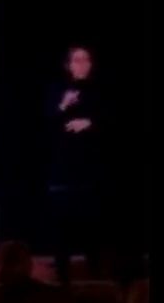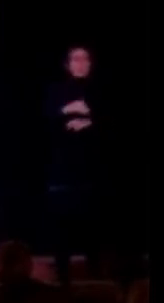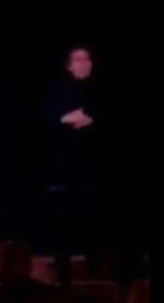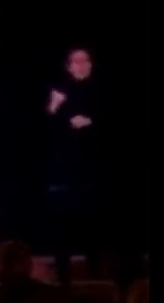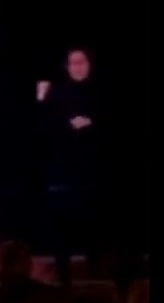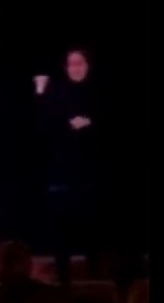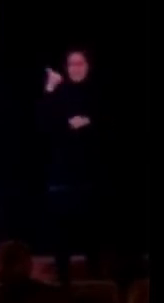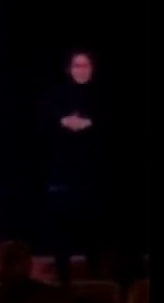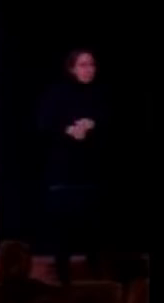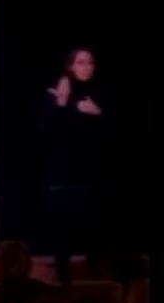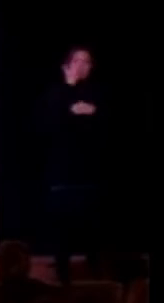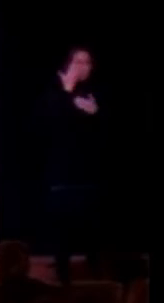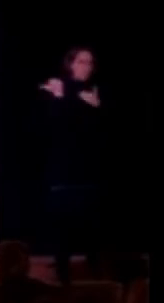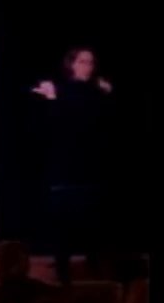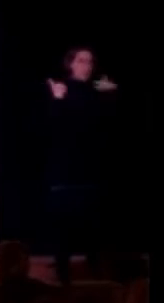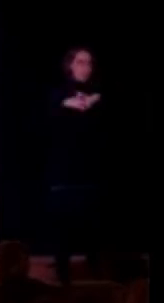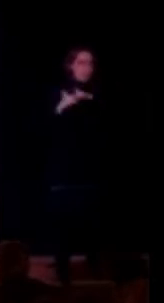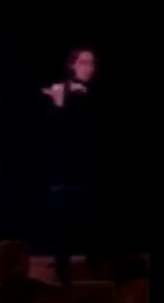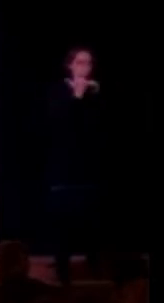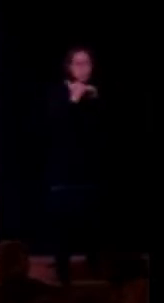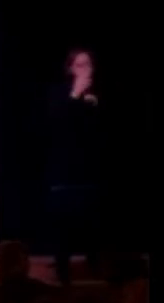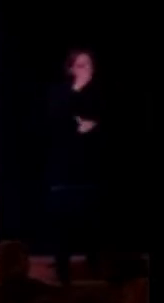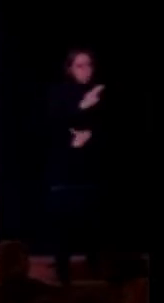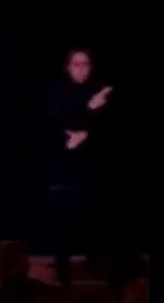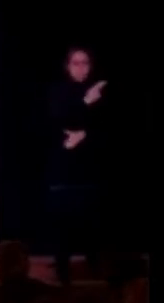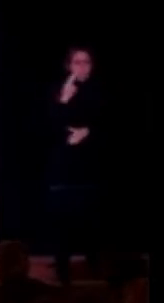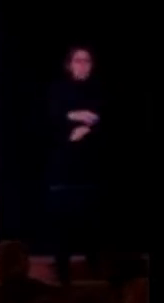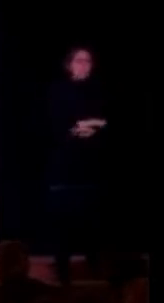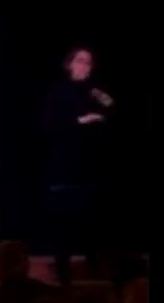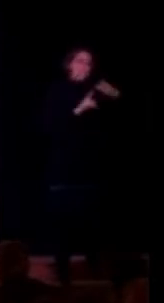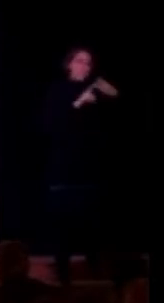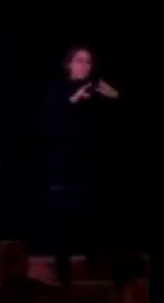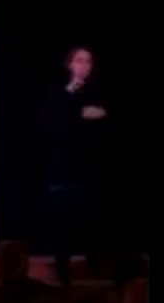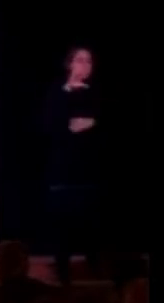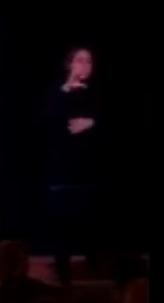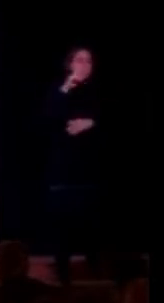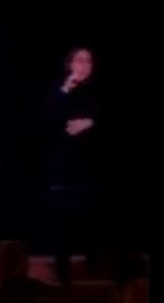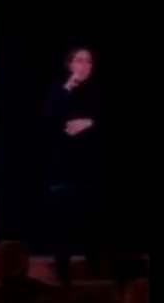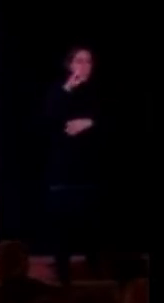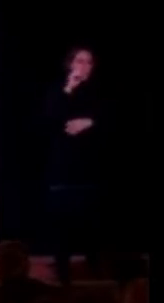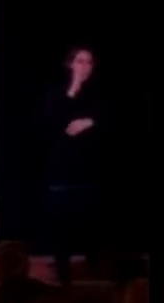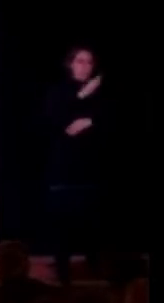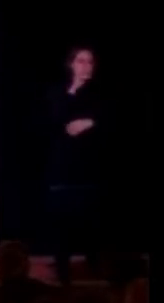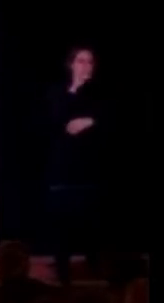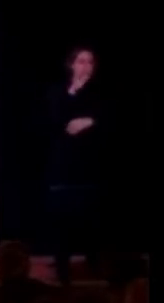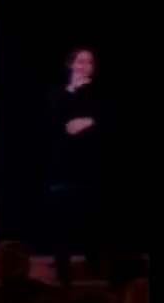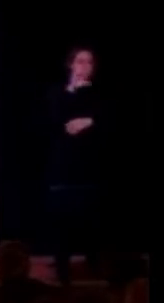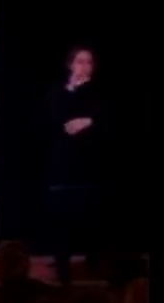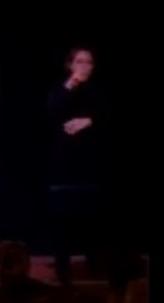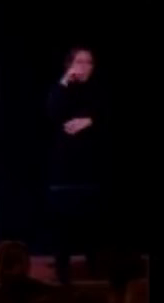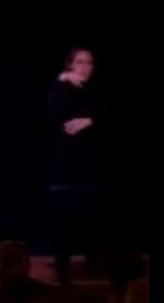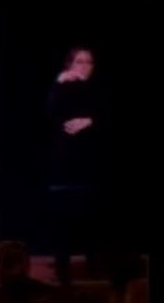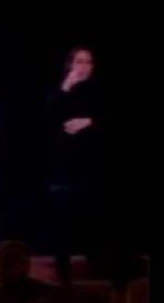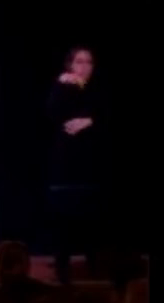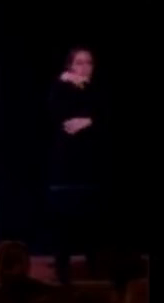escuela inclusiva y una tercera persona pedro fernández un luchador amable e incansable por la